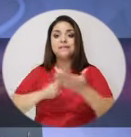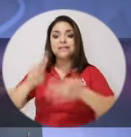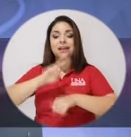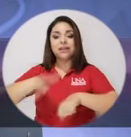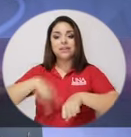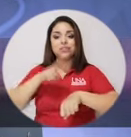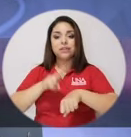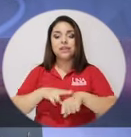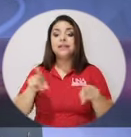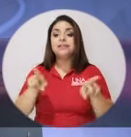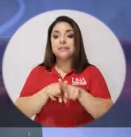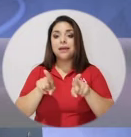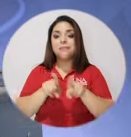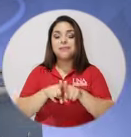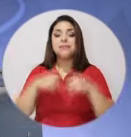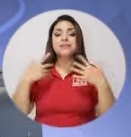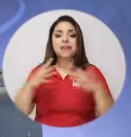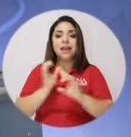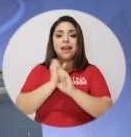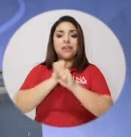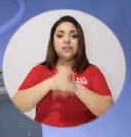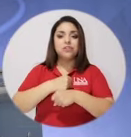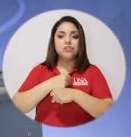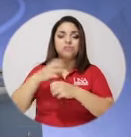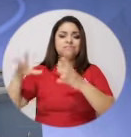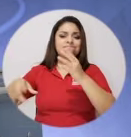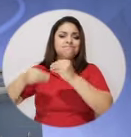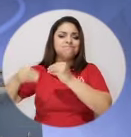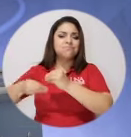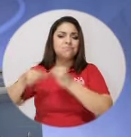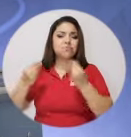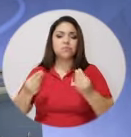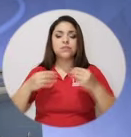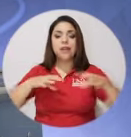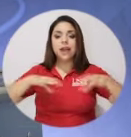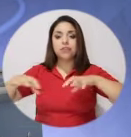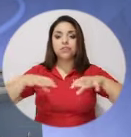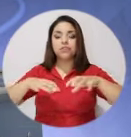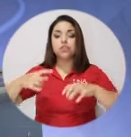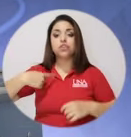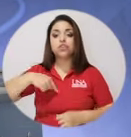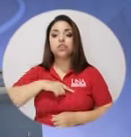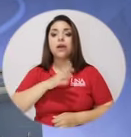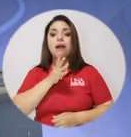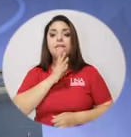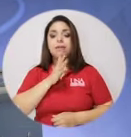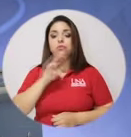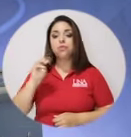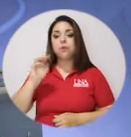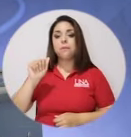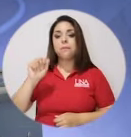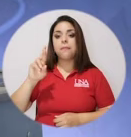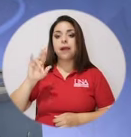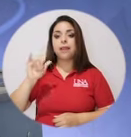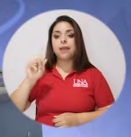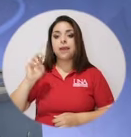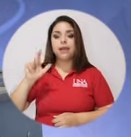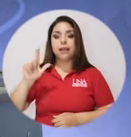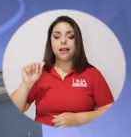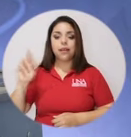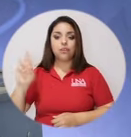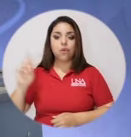también ha hecho otra infinidad de acciones de las cuales conversamos con Marianela Rojas, la